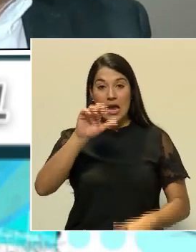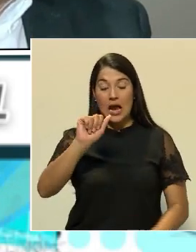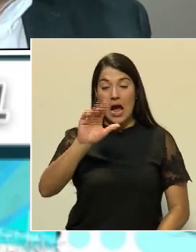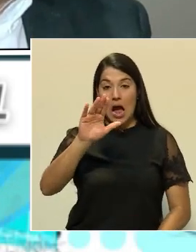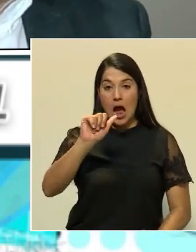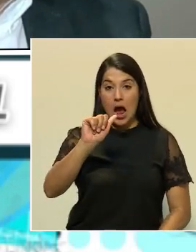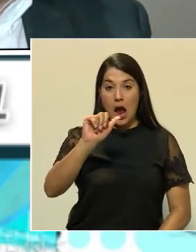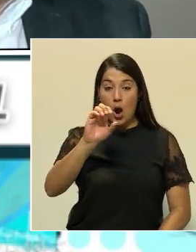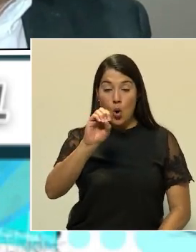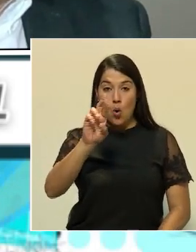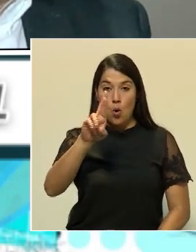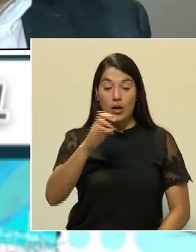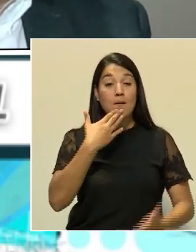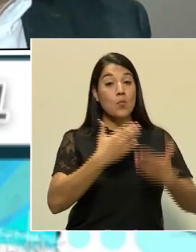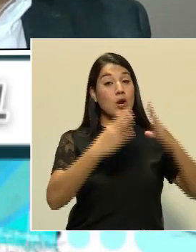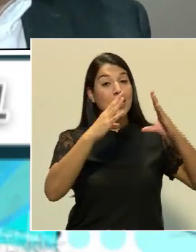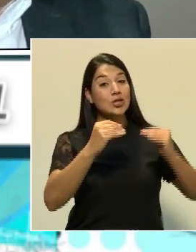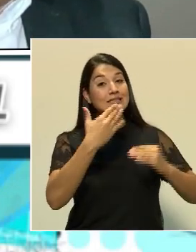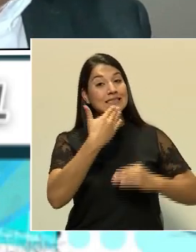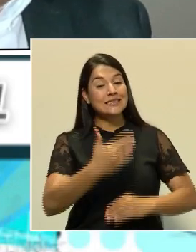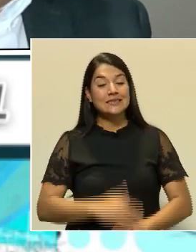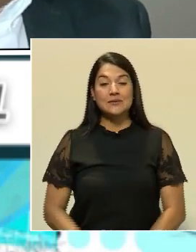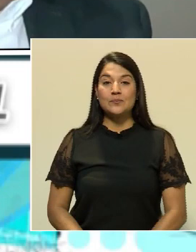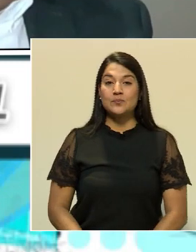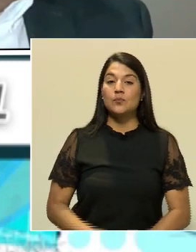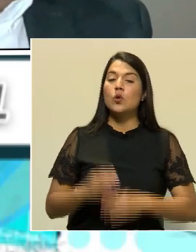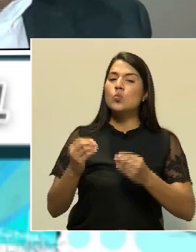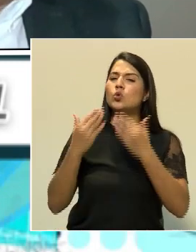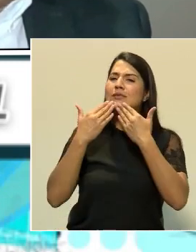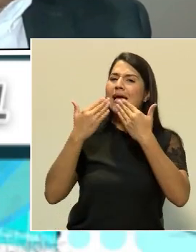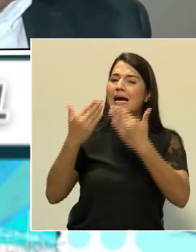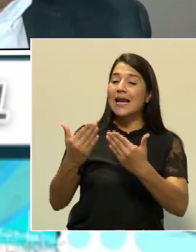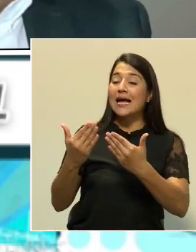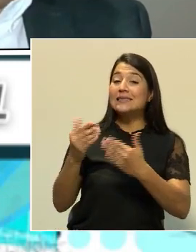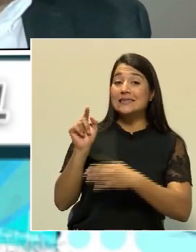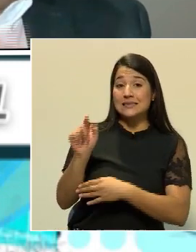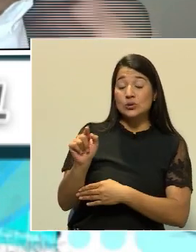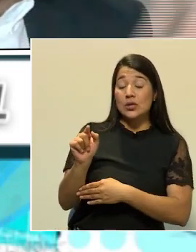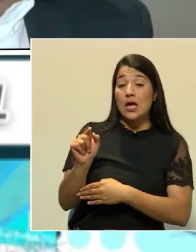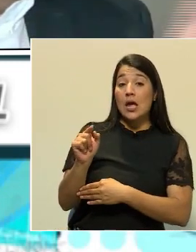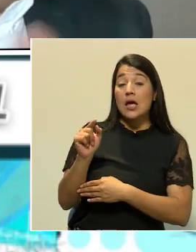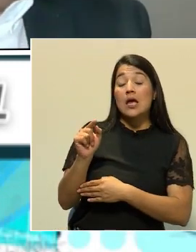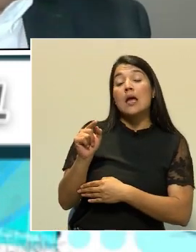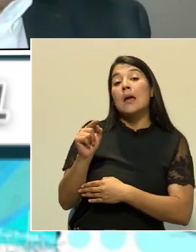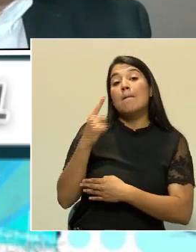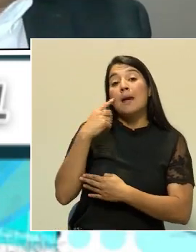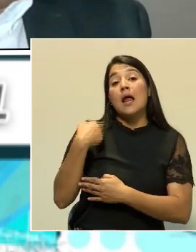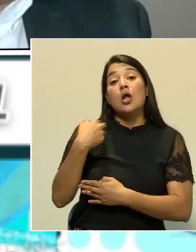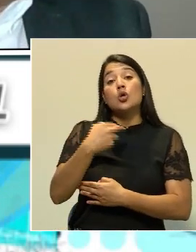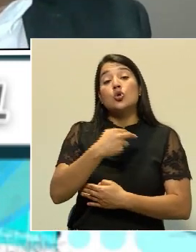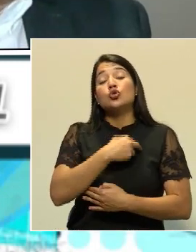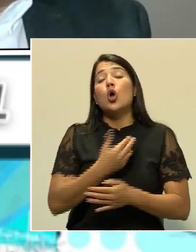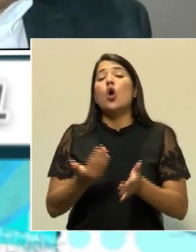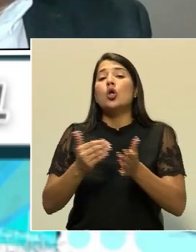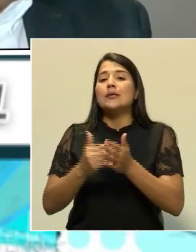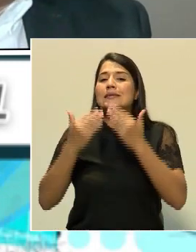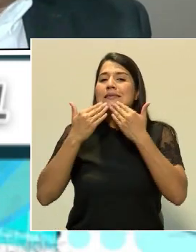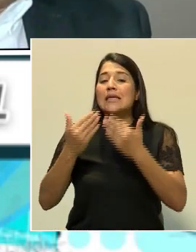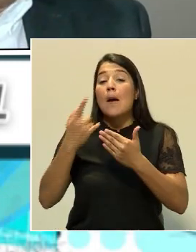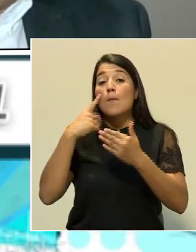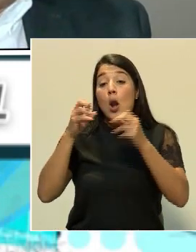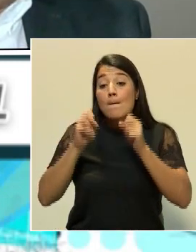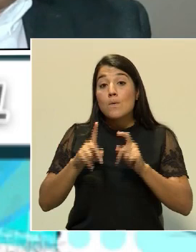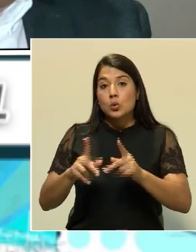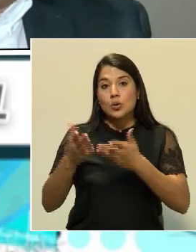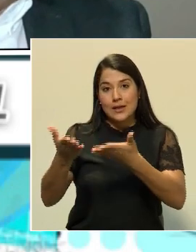CACORE. Buenas noches. Muchas gracias, don Mauricio. Muchas gracias, don Ernesto, y de parte de CACORE le damos nuevamente las gracias por el